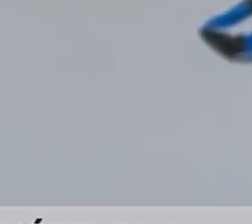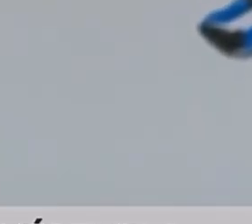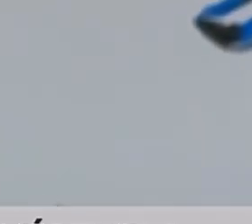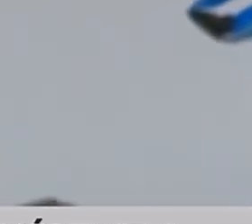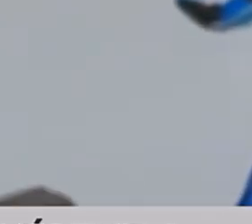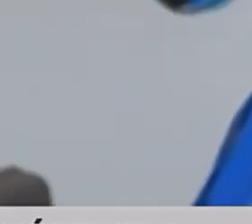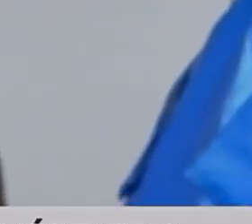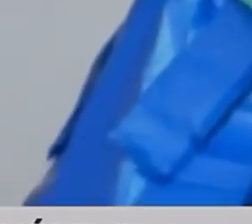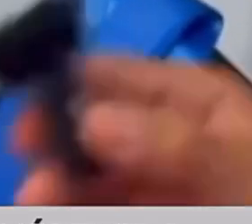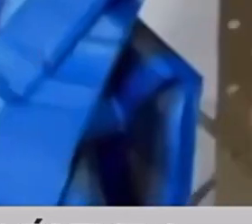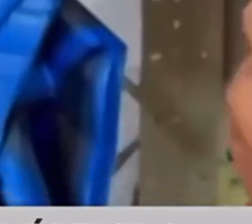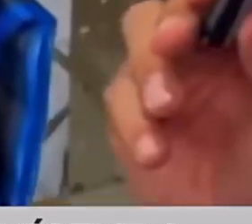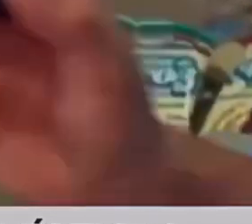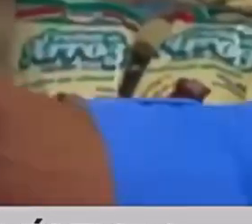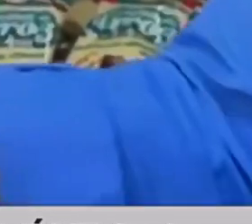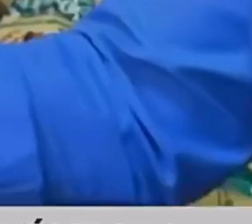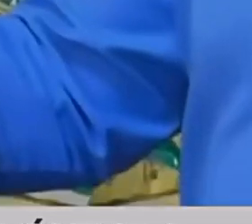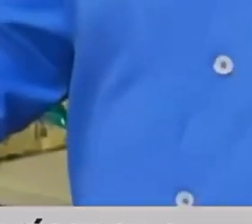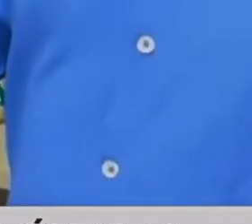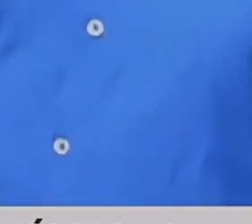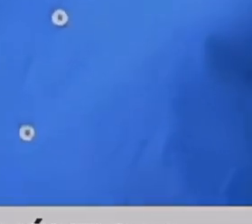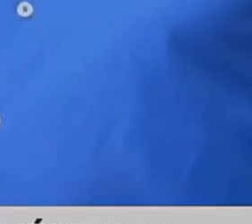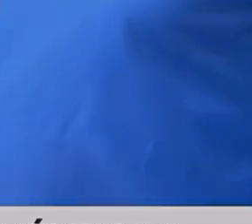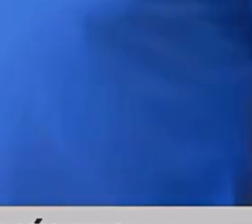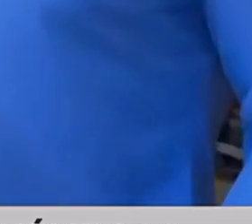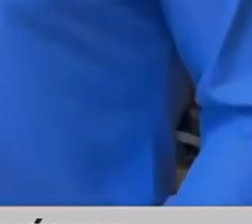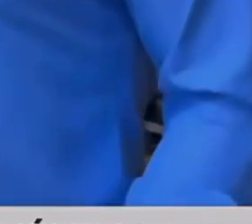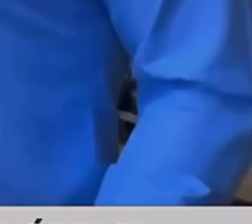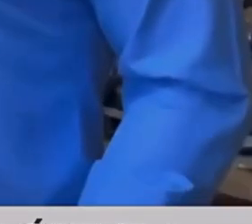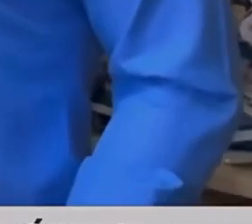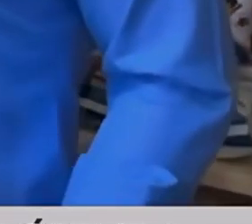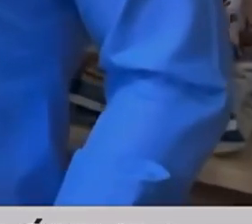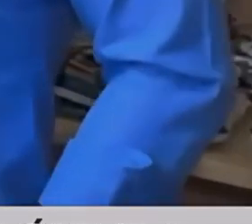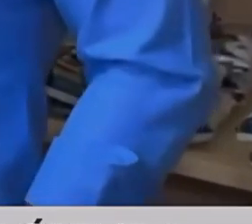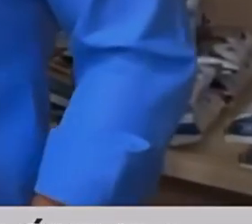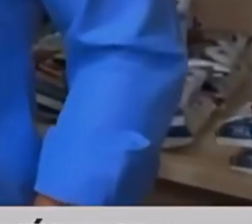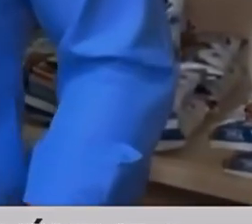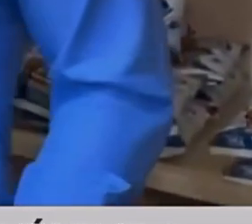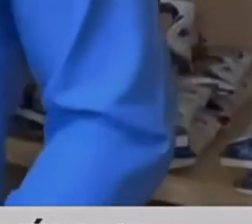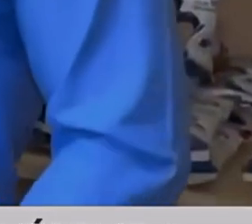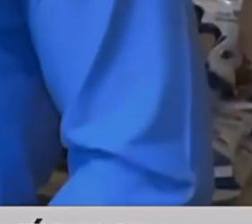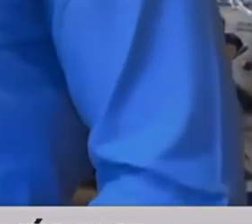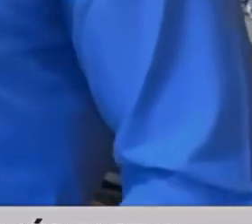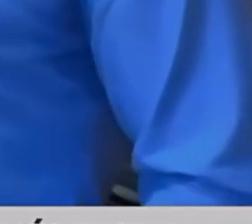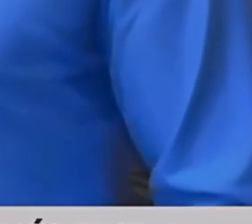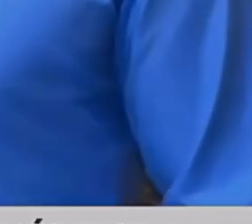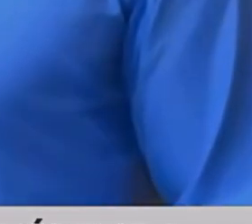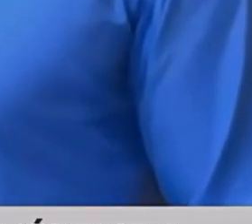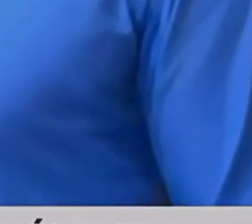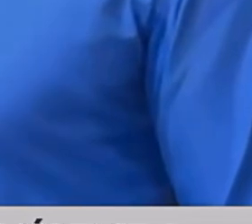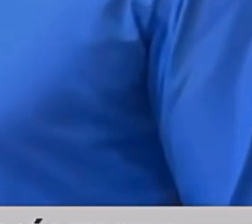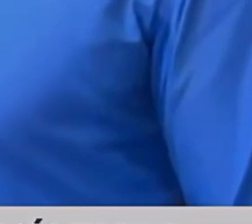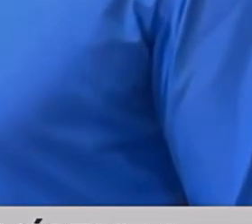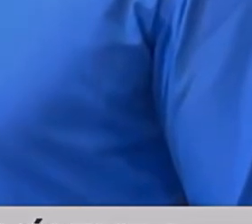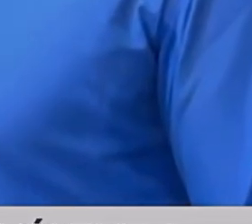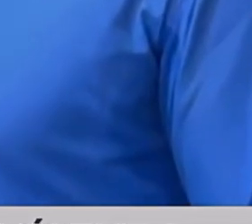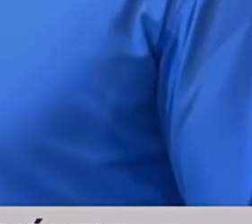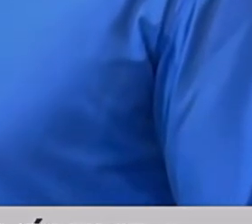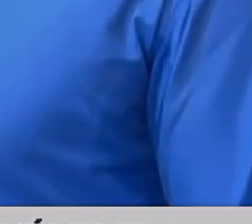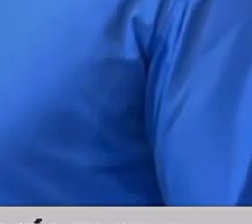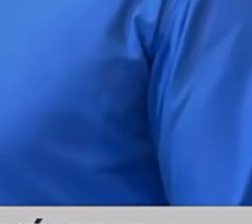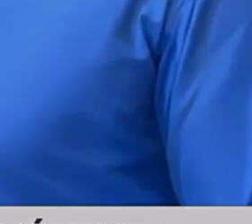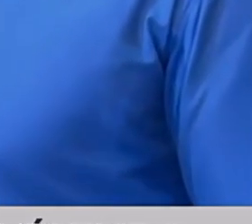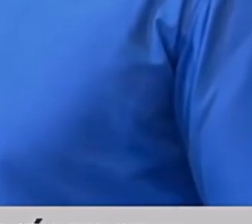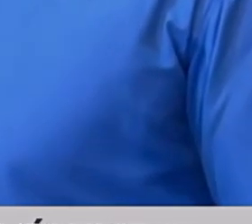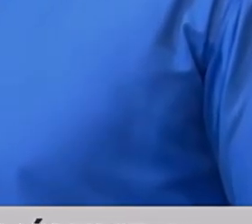Sobre todo, mira, a los vecinos. ¿Cuál es su nombre, señora? Rosalba. Rosalba, yo estoy seguro, casi que me corto un brazo, que te va a ver más de un